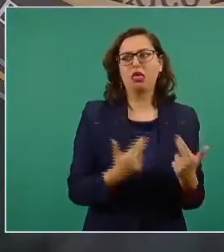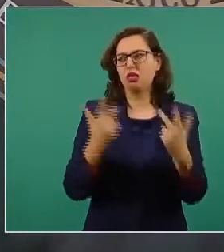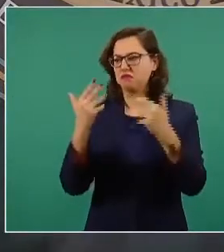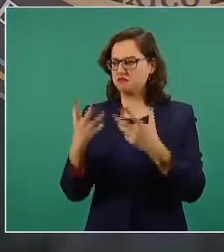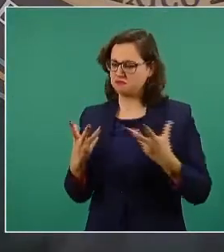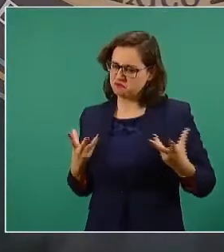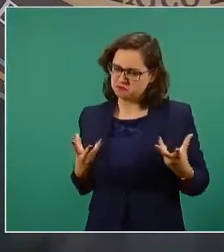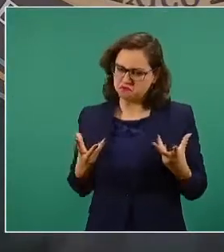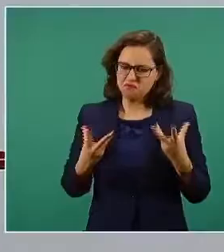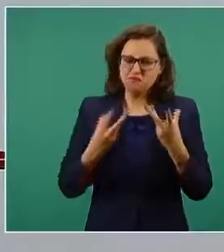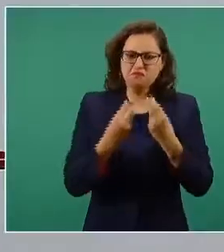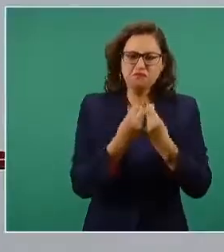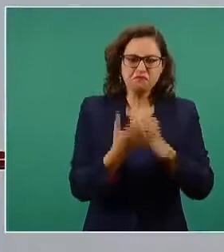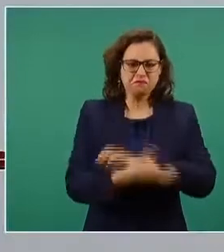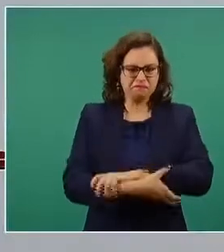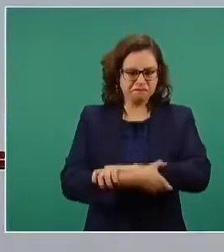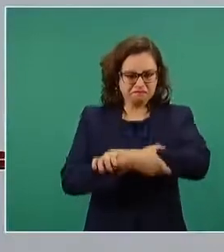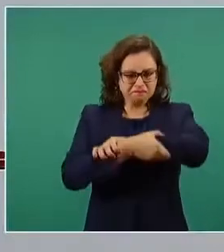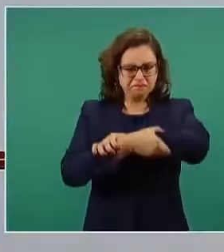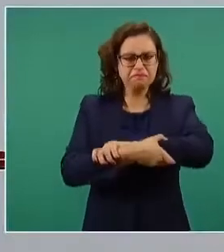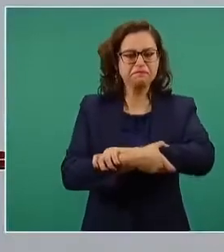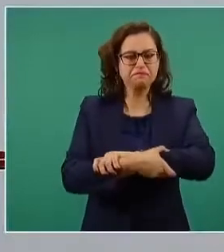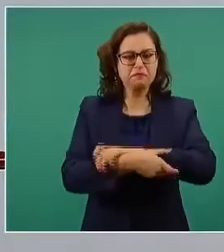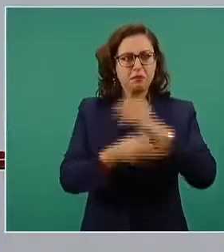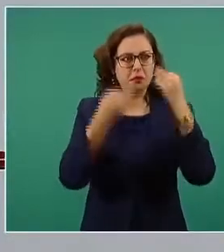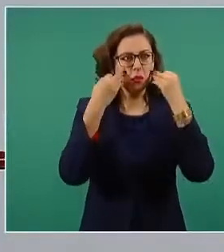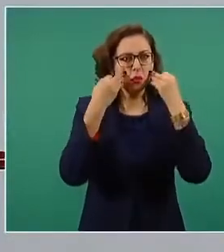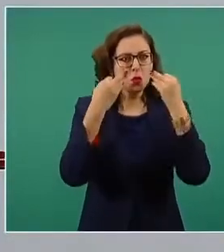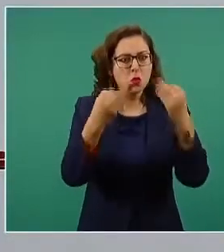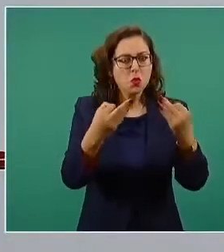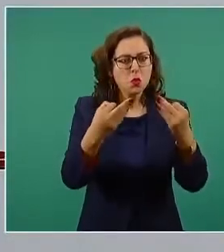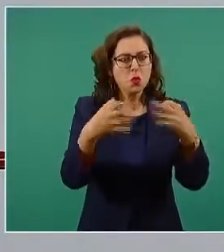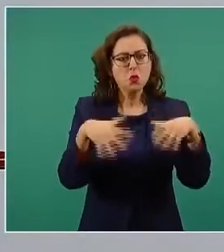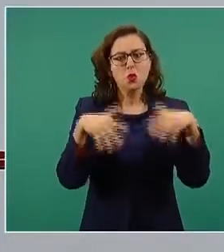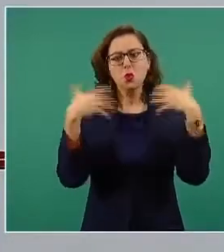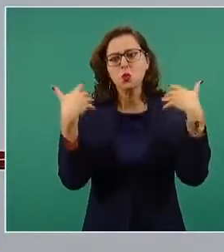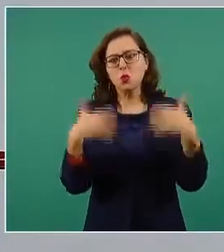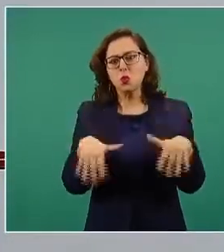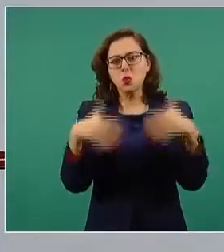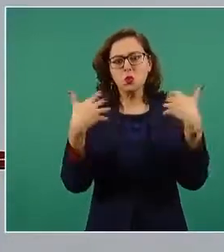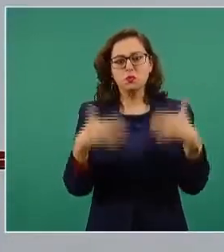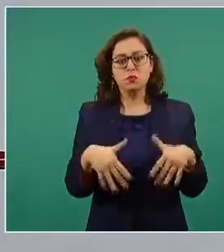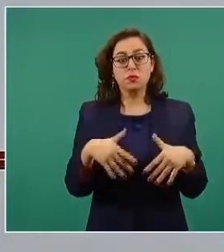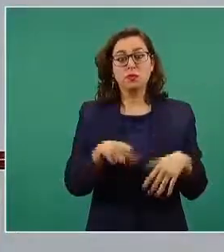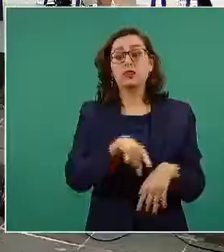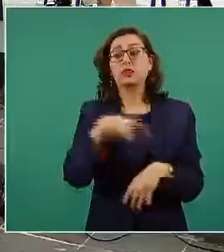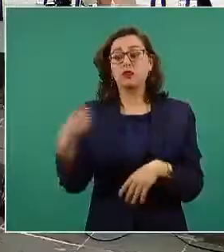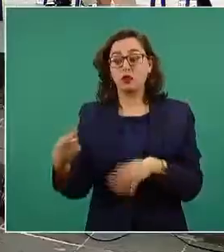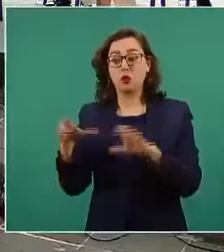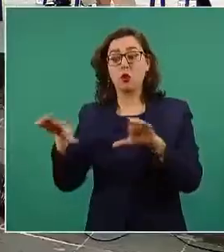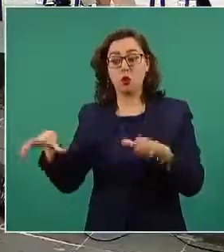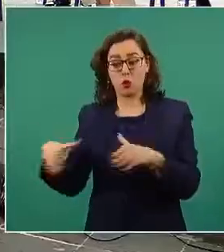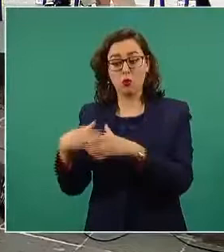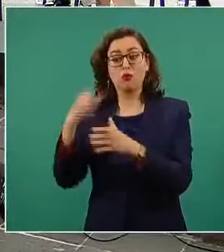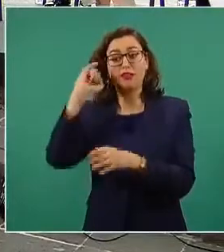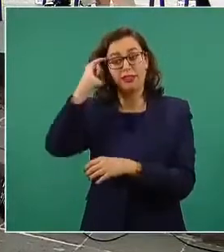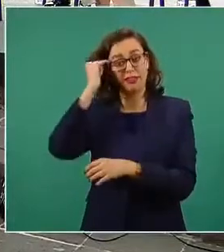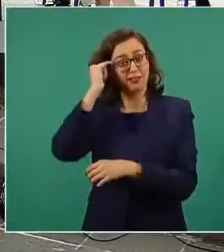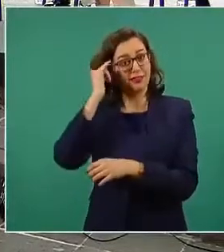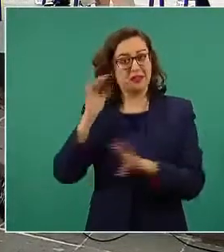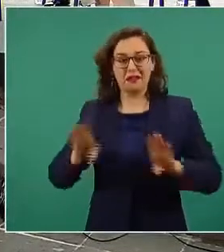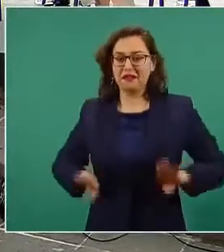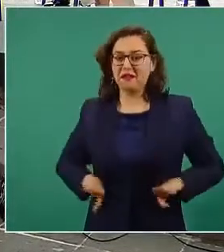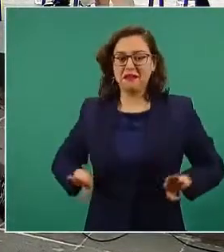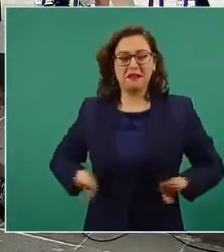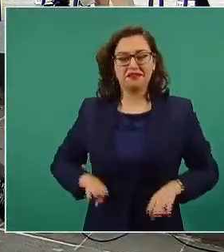la que se expresa en momentos difíciles de adversidad en las comunidades indígenas de